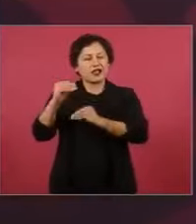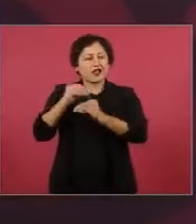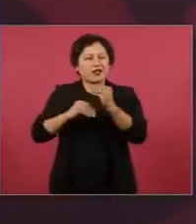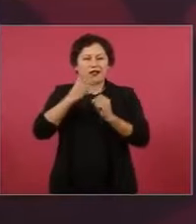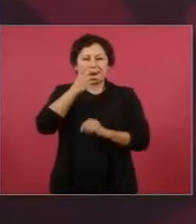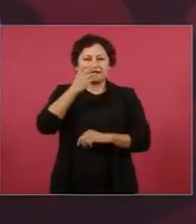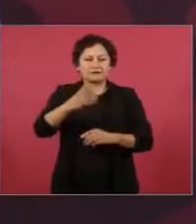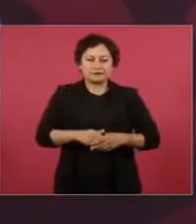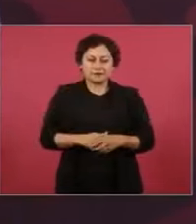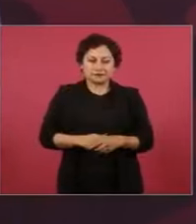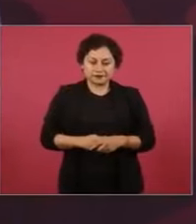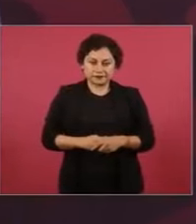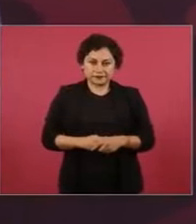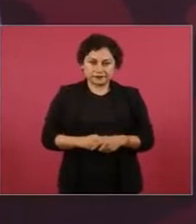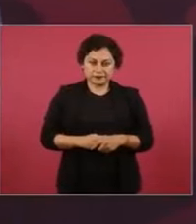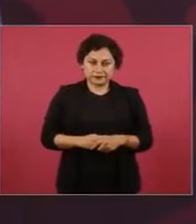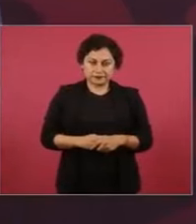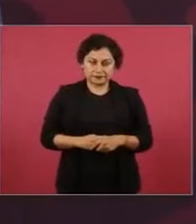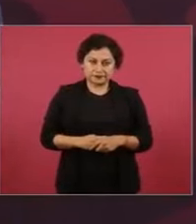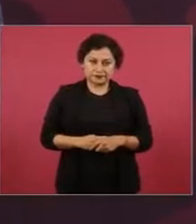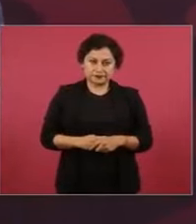chayotera.